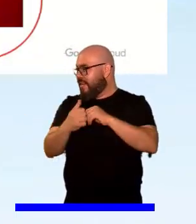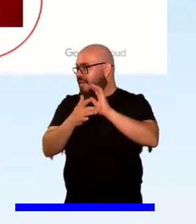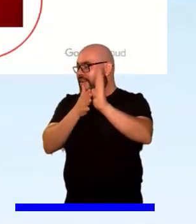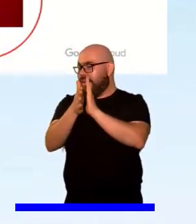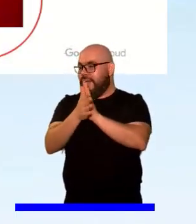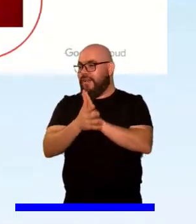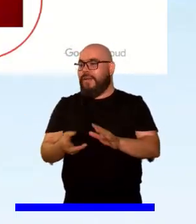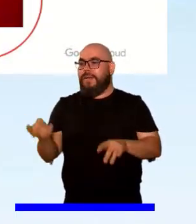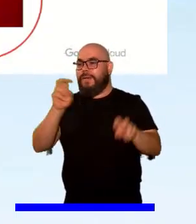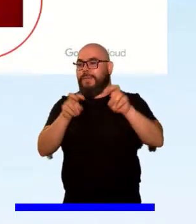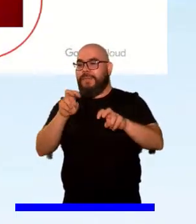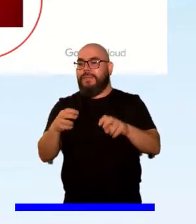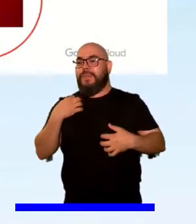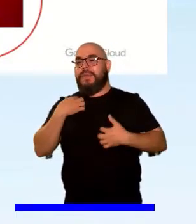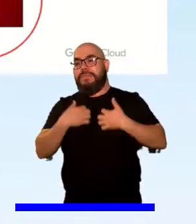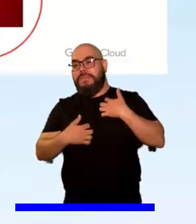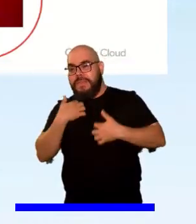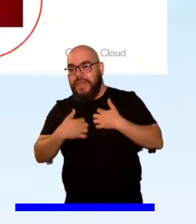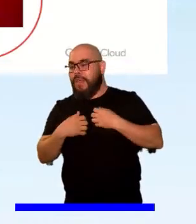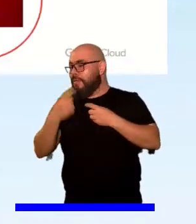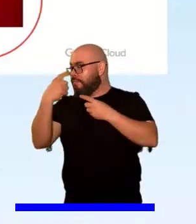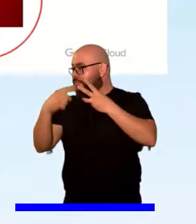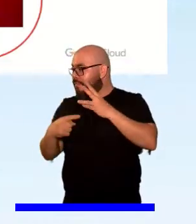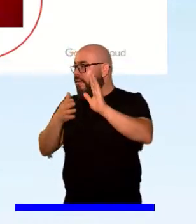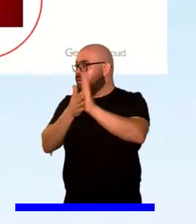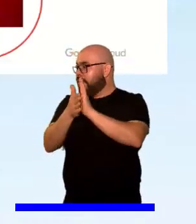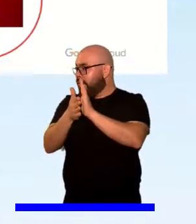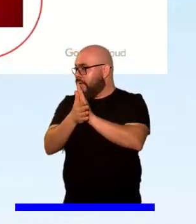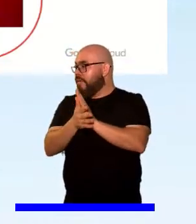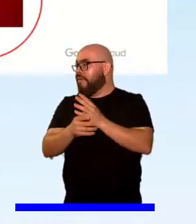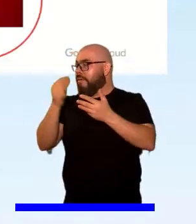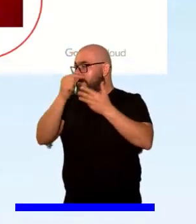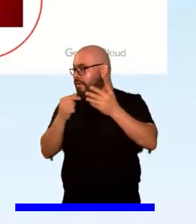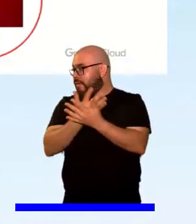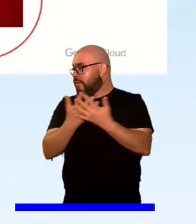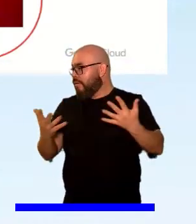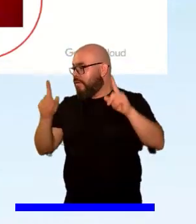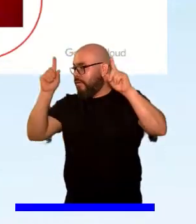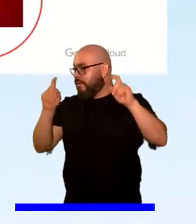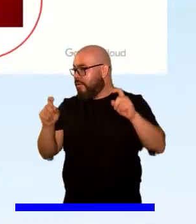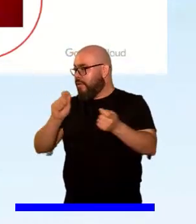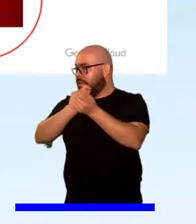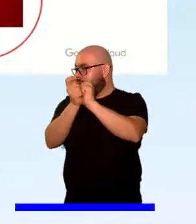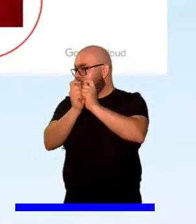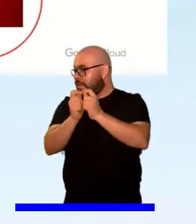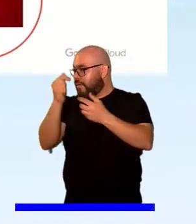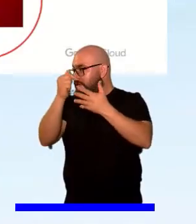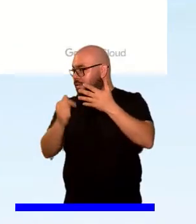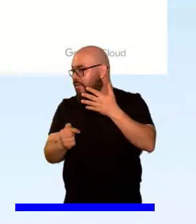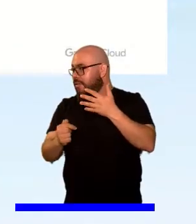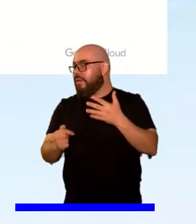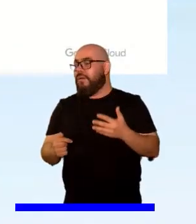Entonces, este miedo, pues, siempre va a estar con nosotros cuando hay un cambio de estos grandes. Y con los